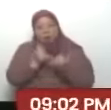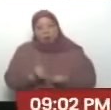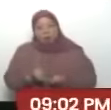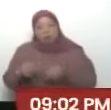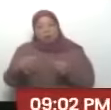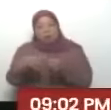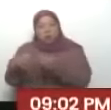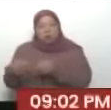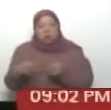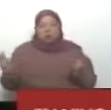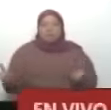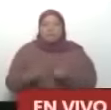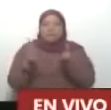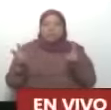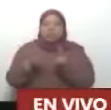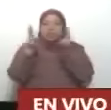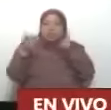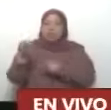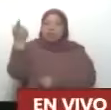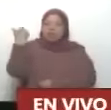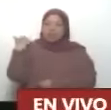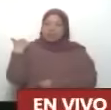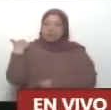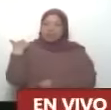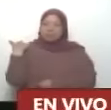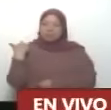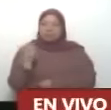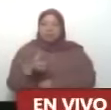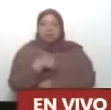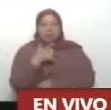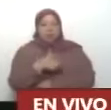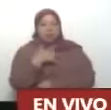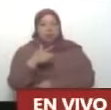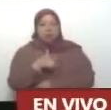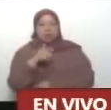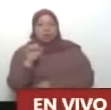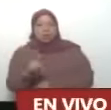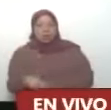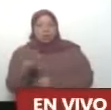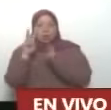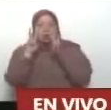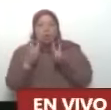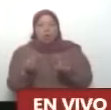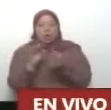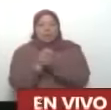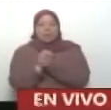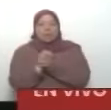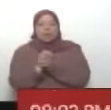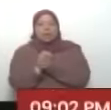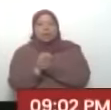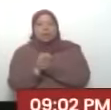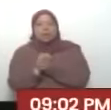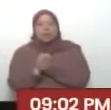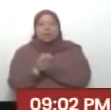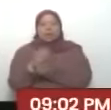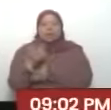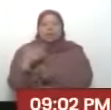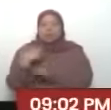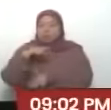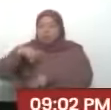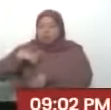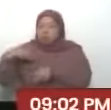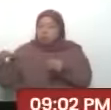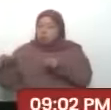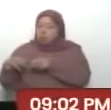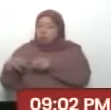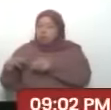la tremenda victoria que tuvimos ayer. Sí, presidente, ayer fue emocionante ver a todos nuestros cuidadores. Nosotros, en ejemplo,